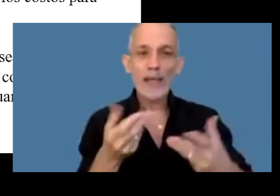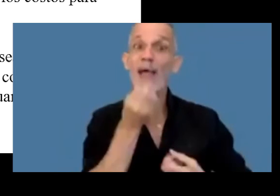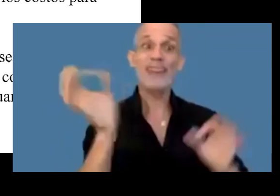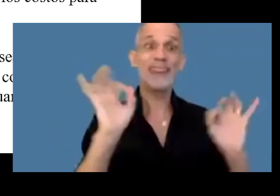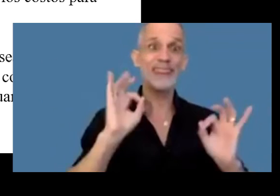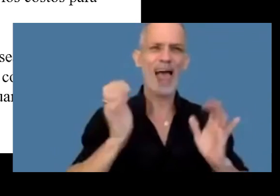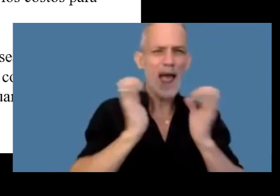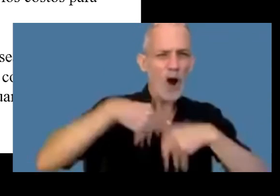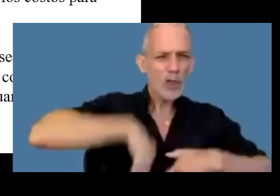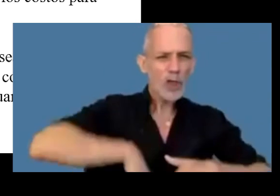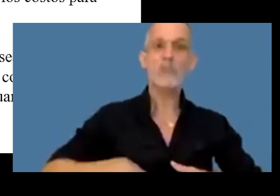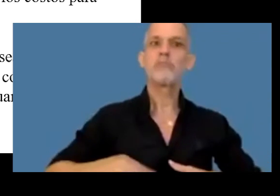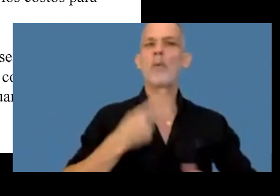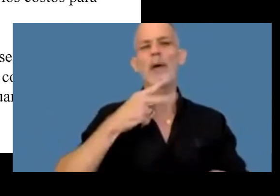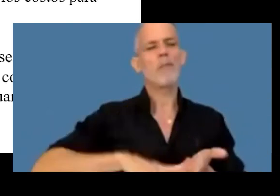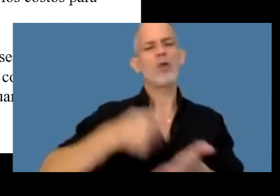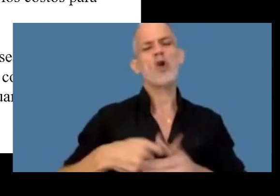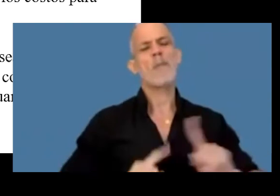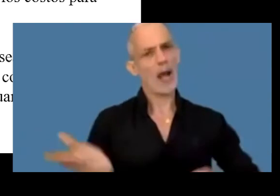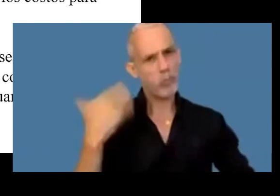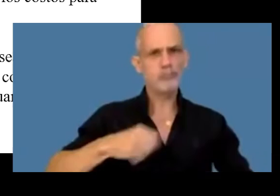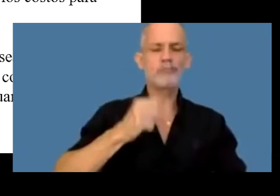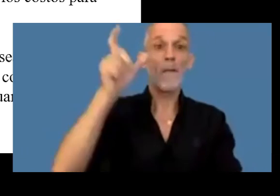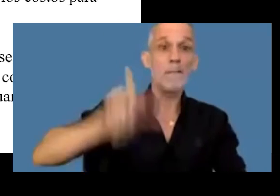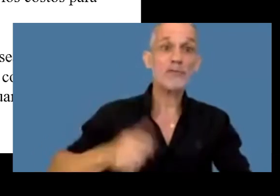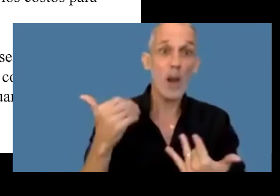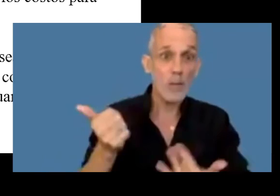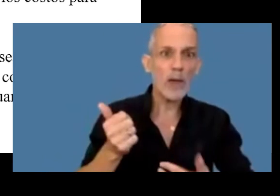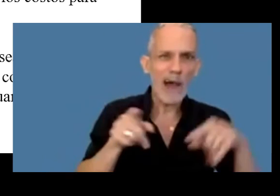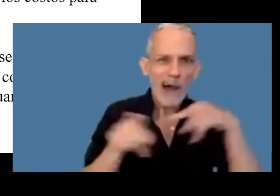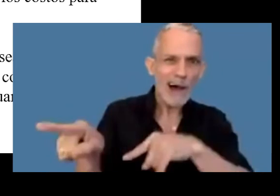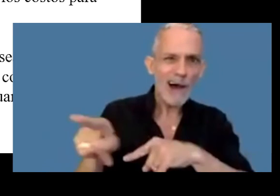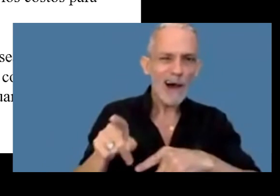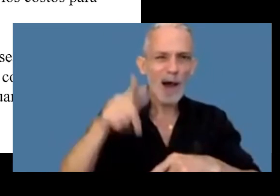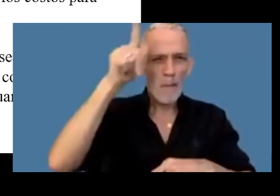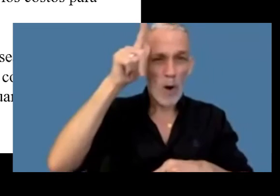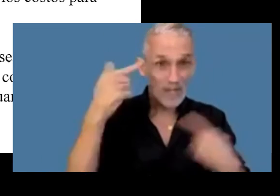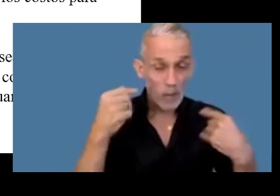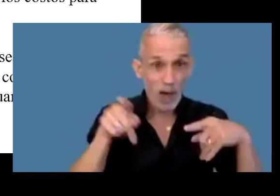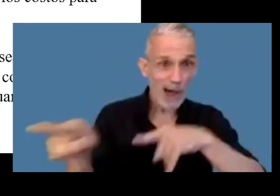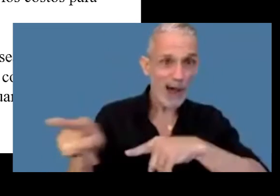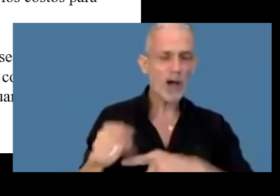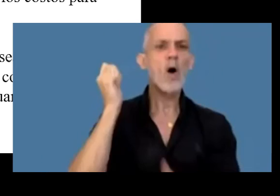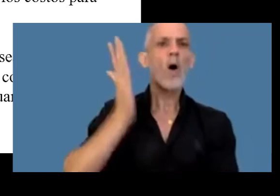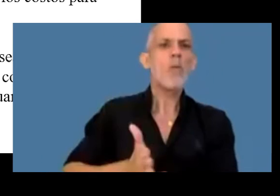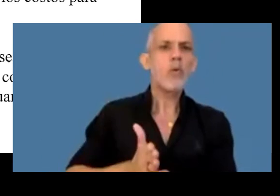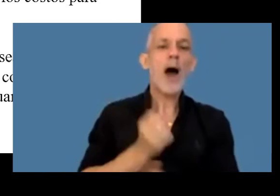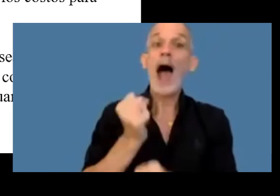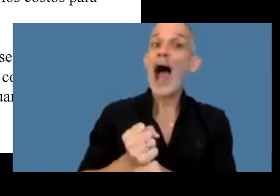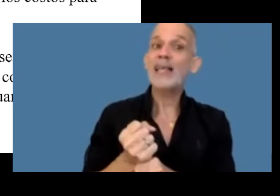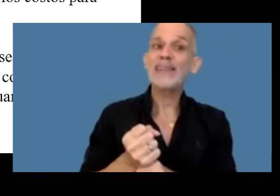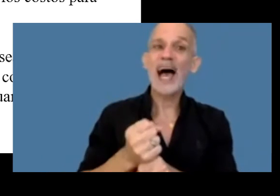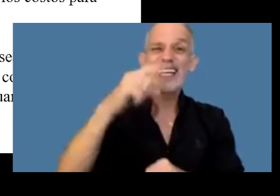es considerado evasión y el evasor puede ser perseguido por la Guardia Nacional y recibir una pena de hasta